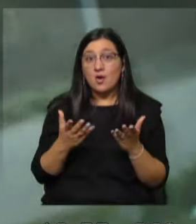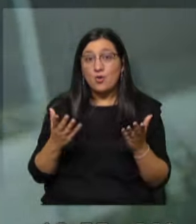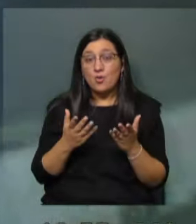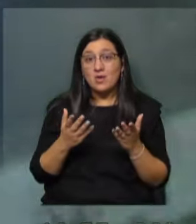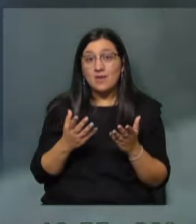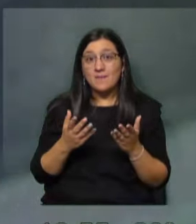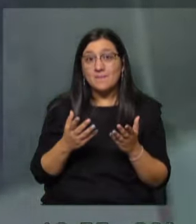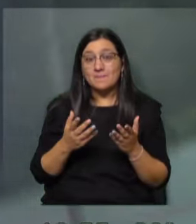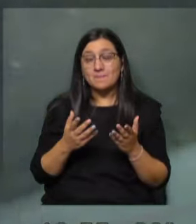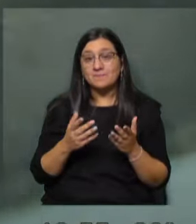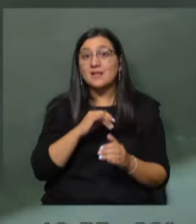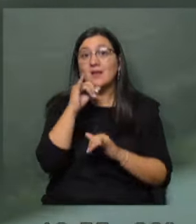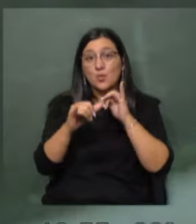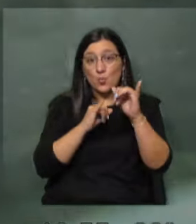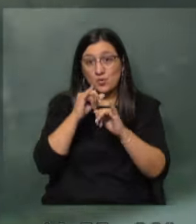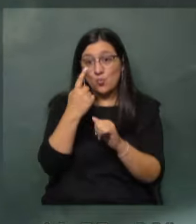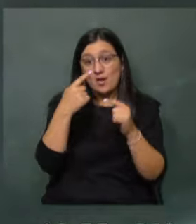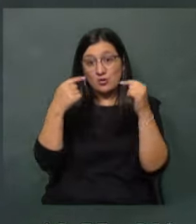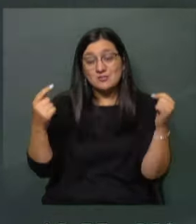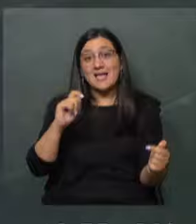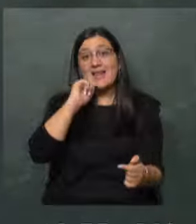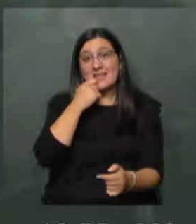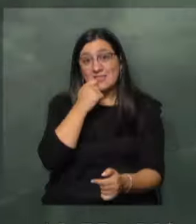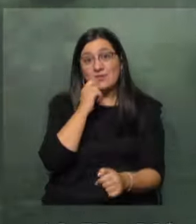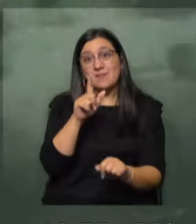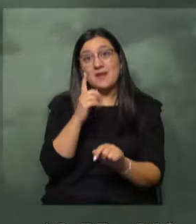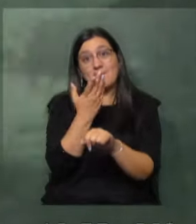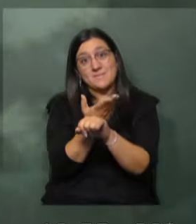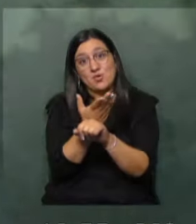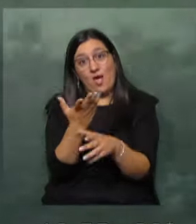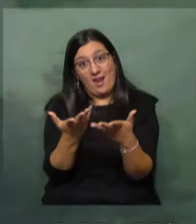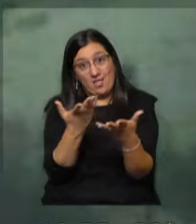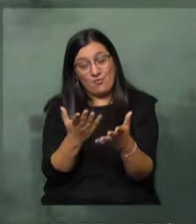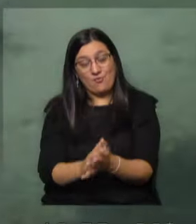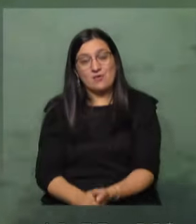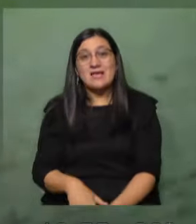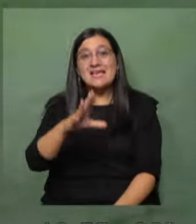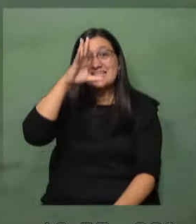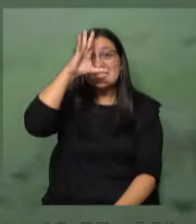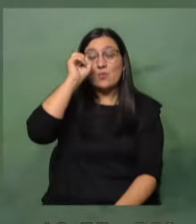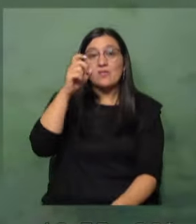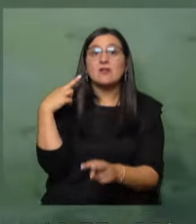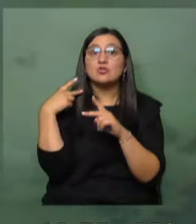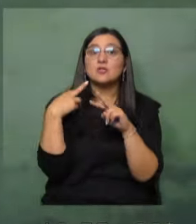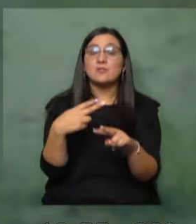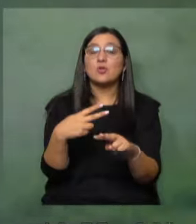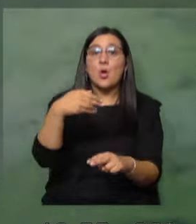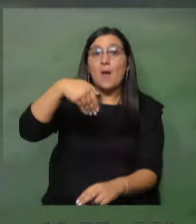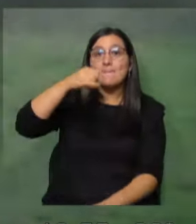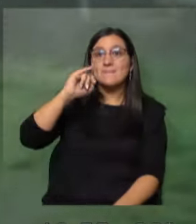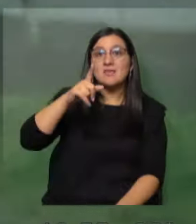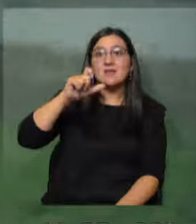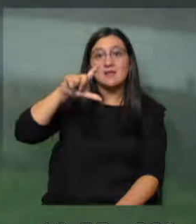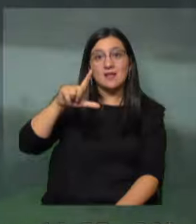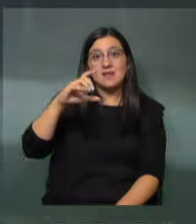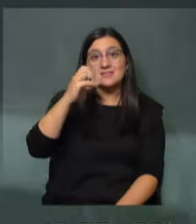parte musical, además, les cuento una cosa linda y un mangueo. Porque ¿se acuerdan del conservatorio Miguel de Cervantes? Ajá.